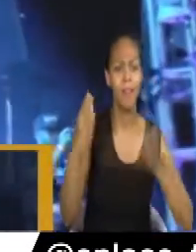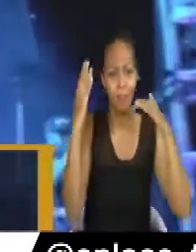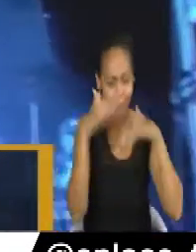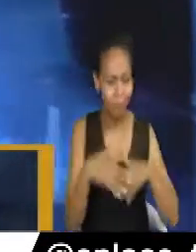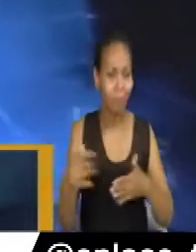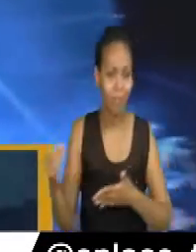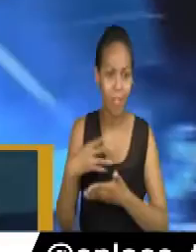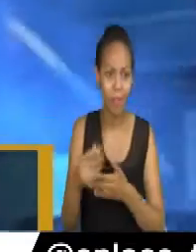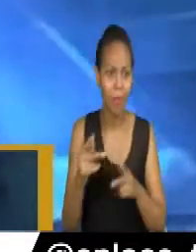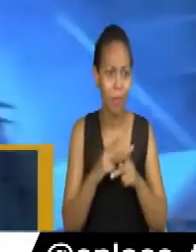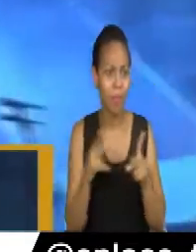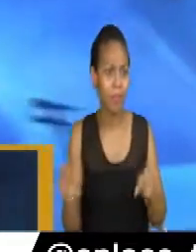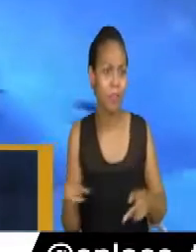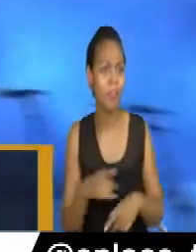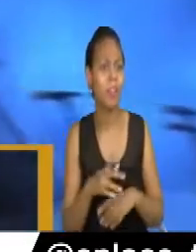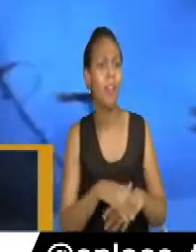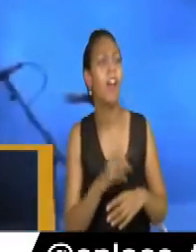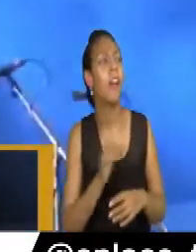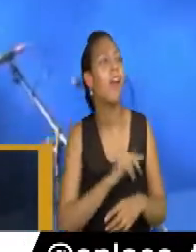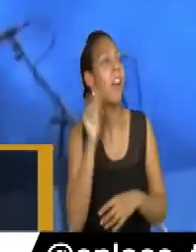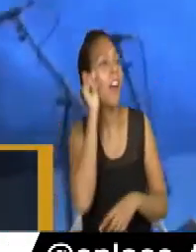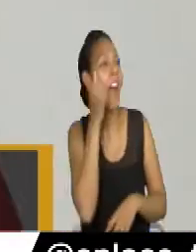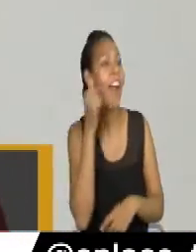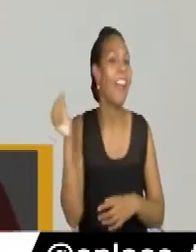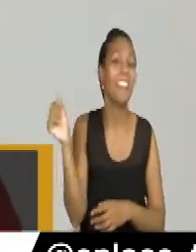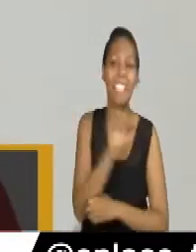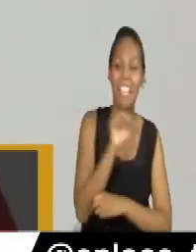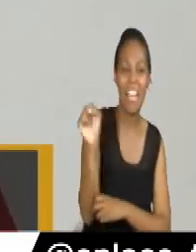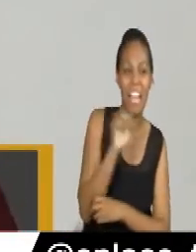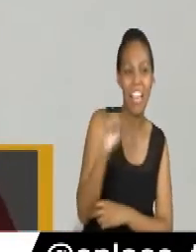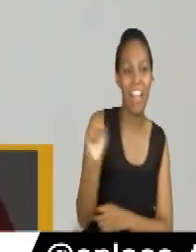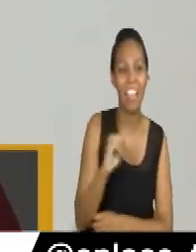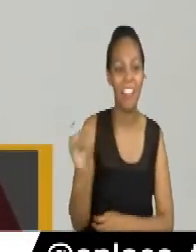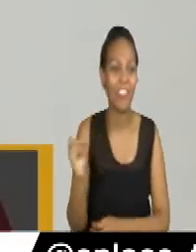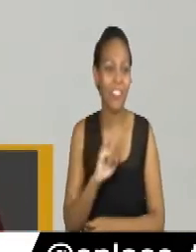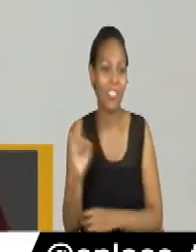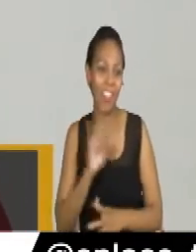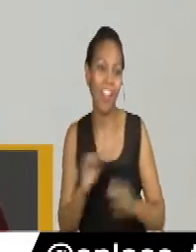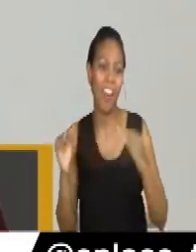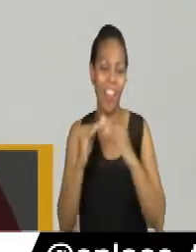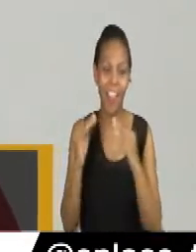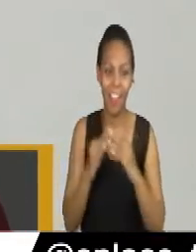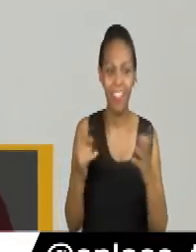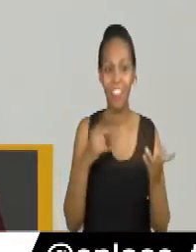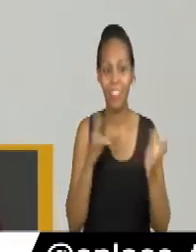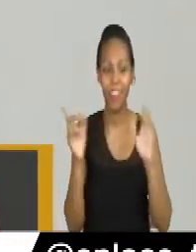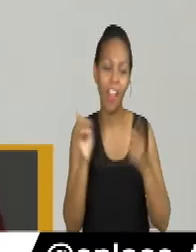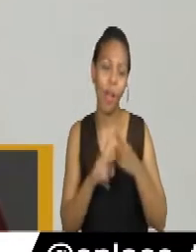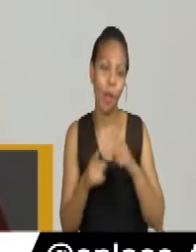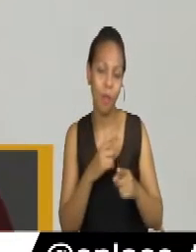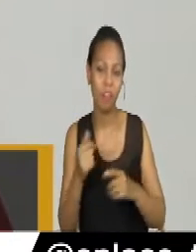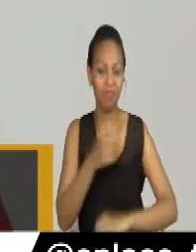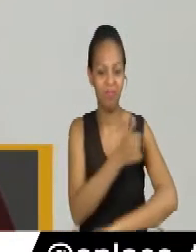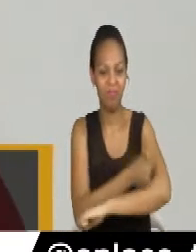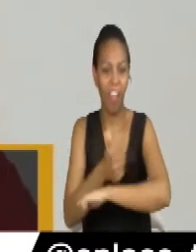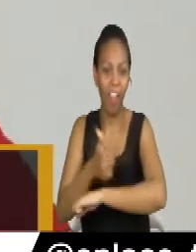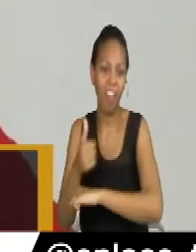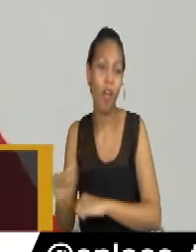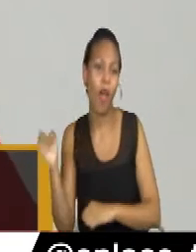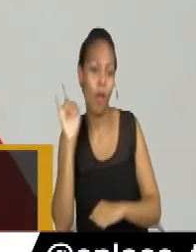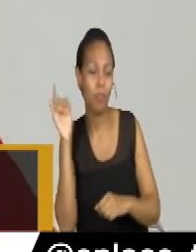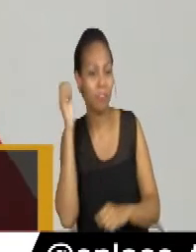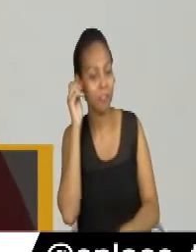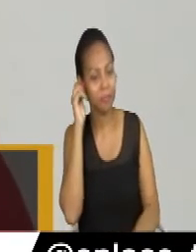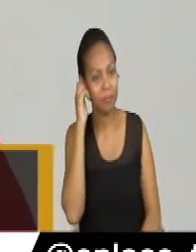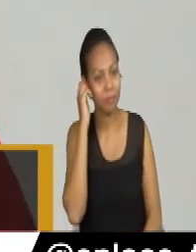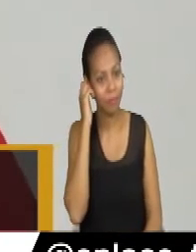la gente en los carros escuchando la canción, desde sus casas, también cuando compartían amigos en bares, también escuchando el fulano.